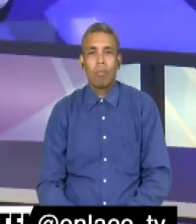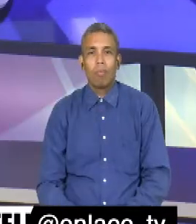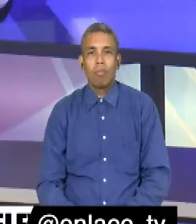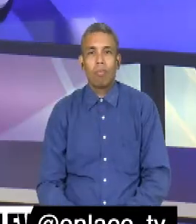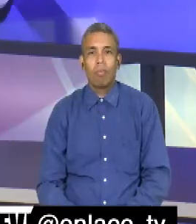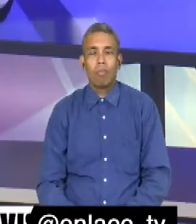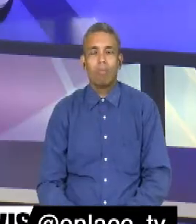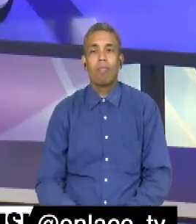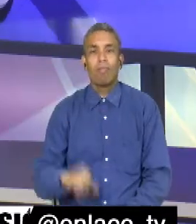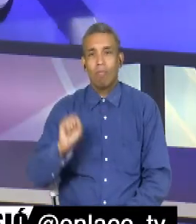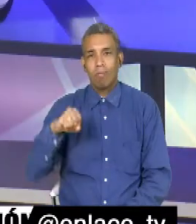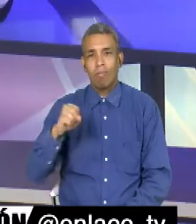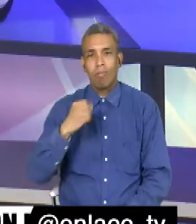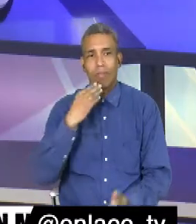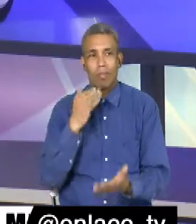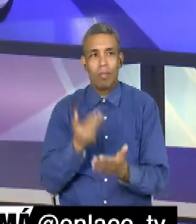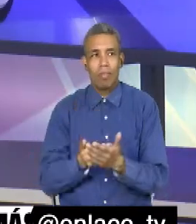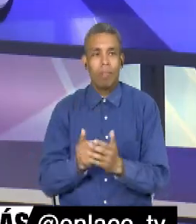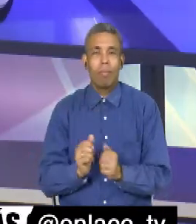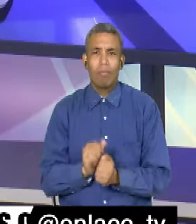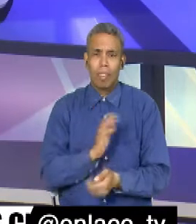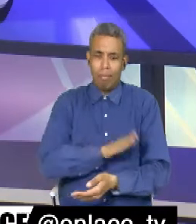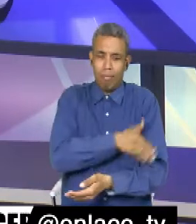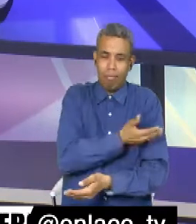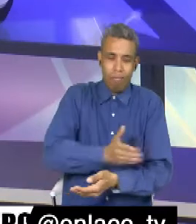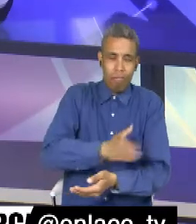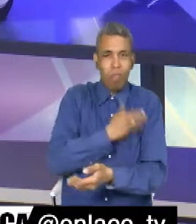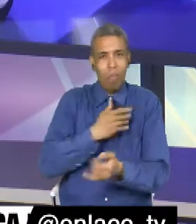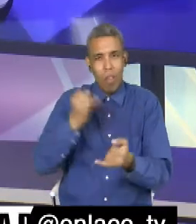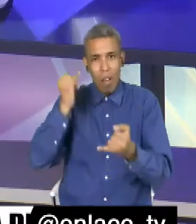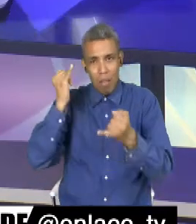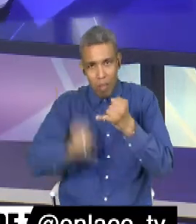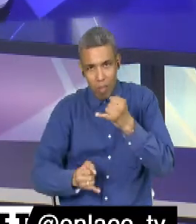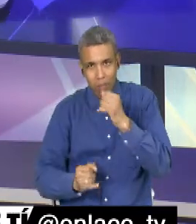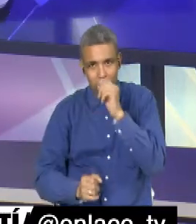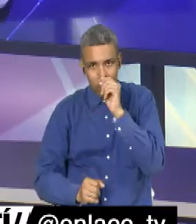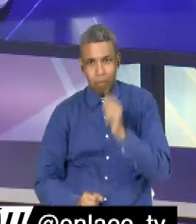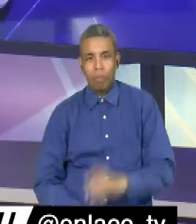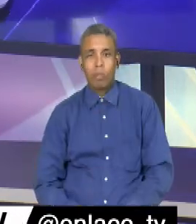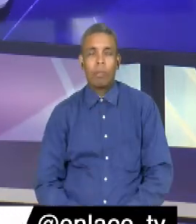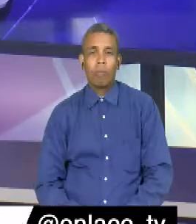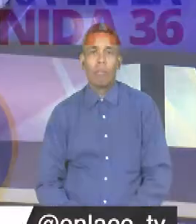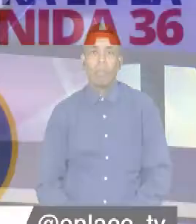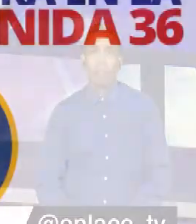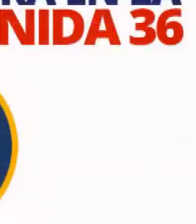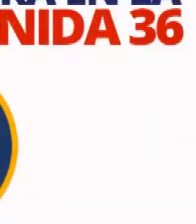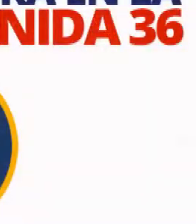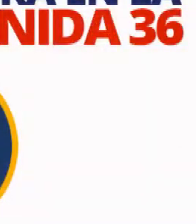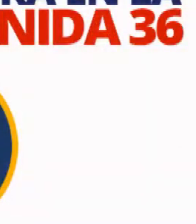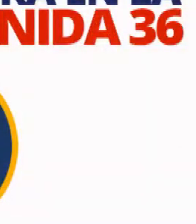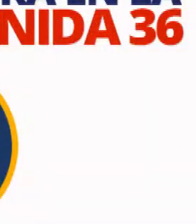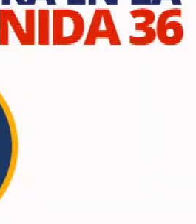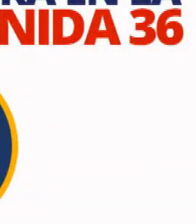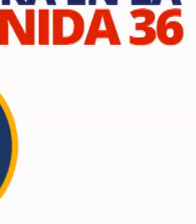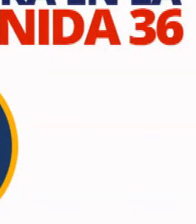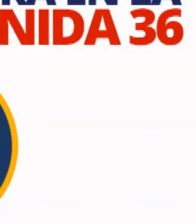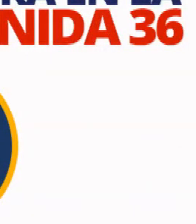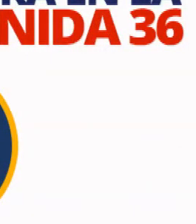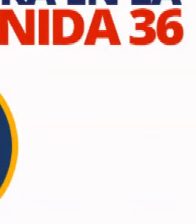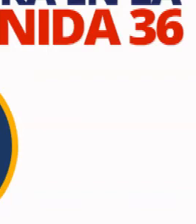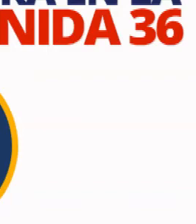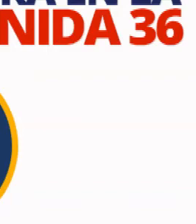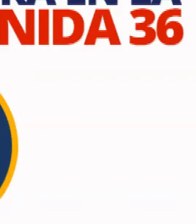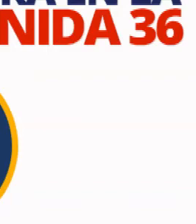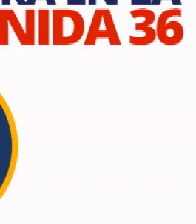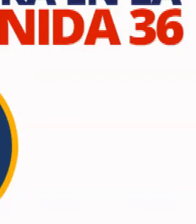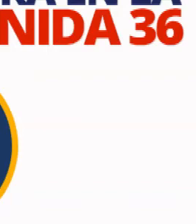Claro que sí, César, y con información musical hemos llegado al final de esta emisión, pero antes de despedirnos, recuerde, Materiales Eléctricos Electrofer ilumina